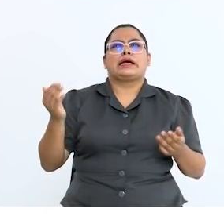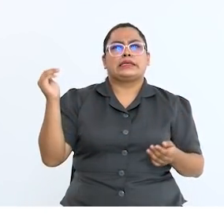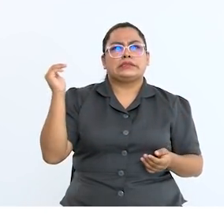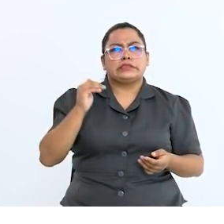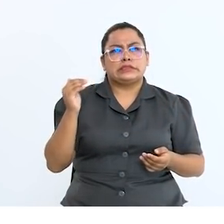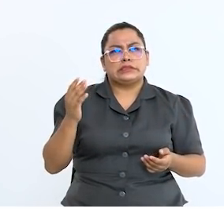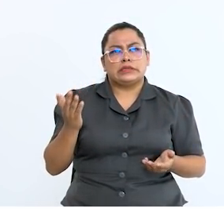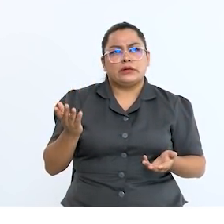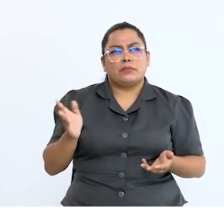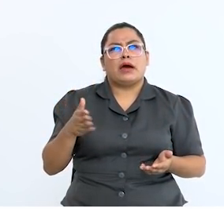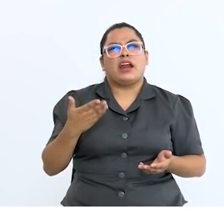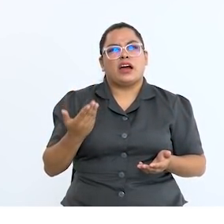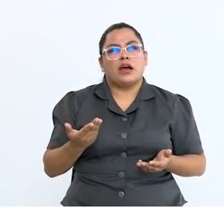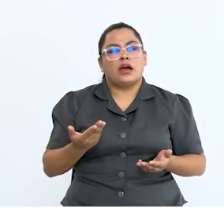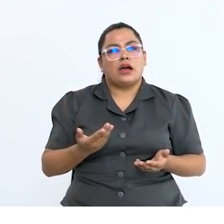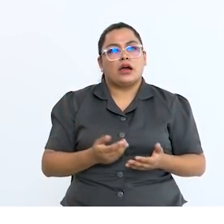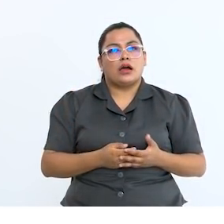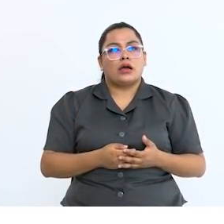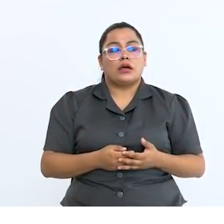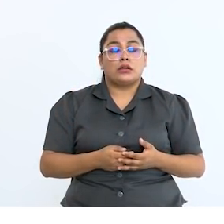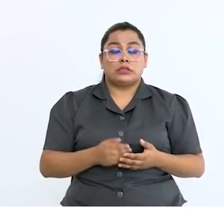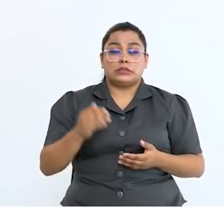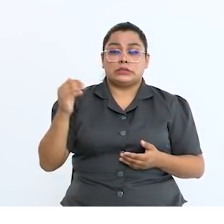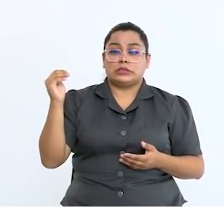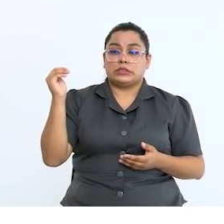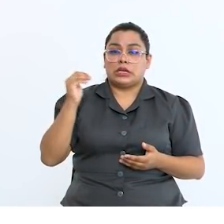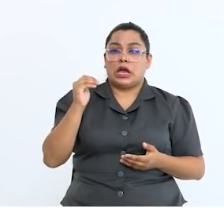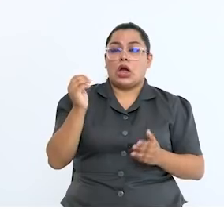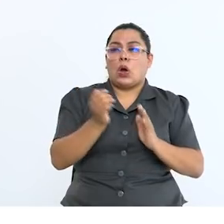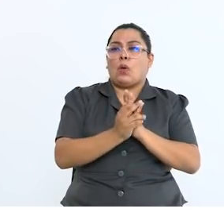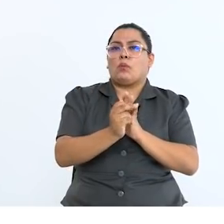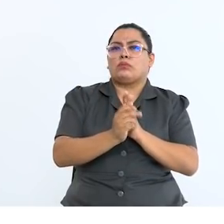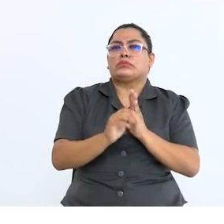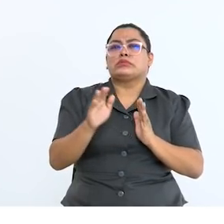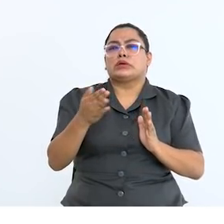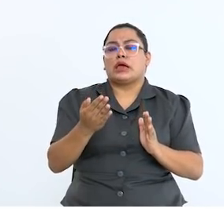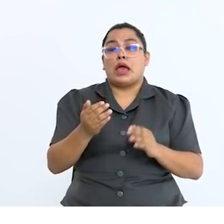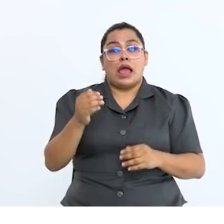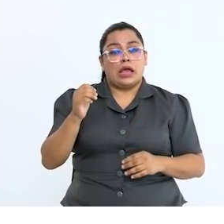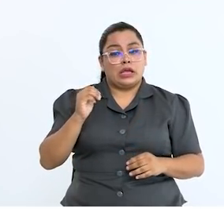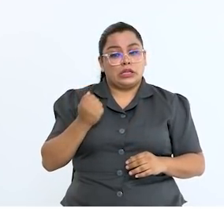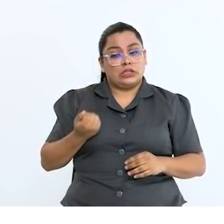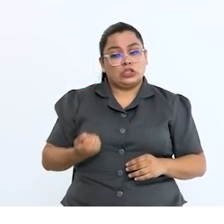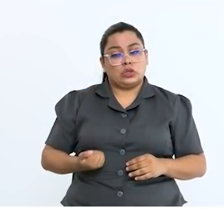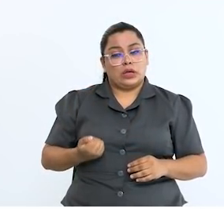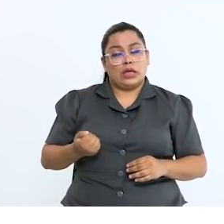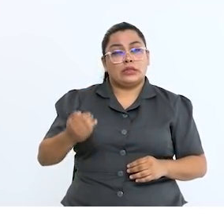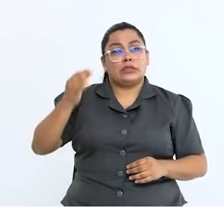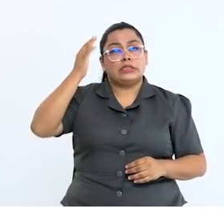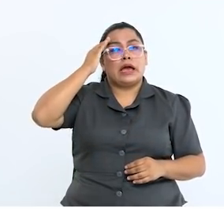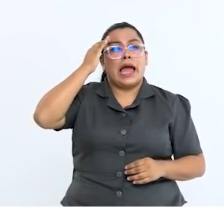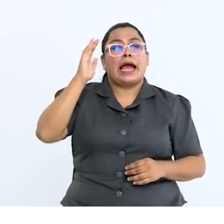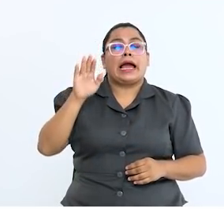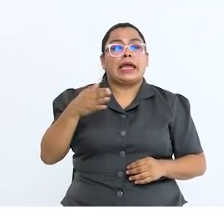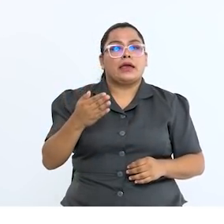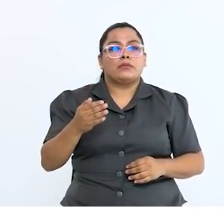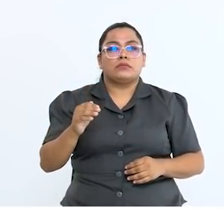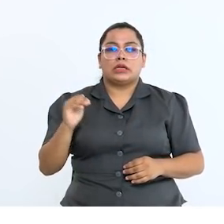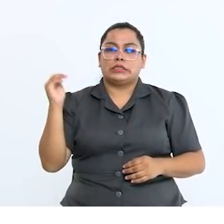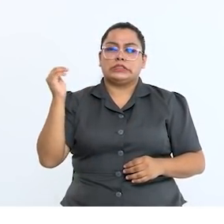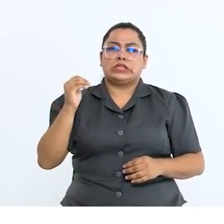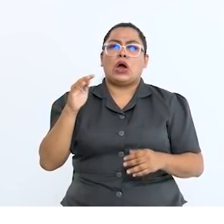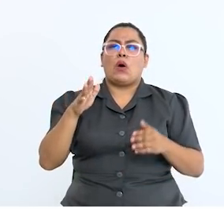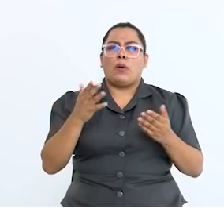¿Para qué enseñar? Enseñamos competencias. ¿Qué debe aprender el estudiantado? Saberes y habilidades.